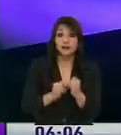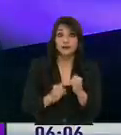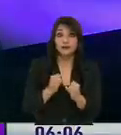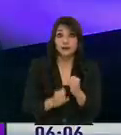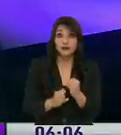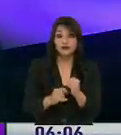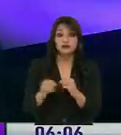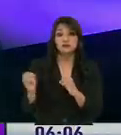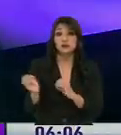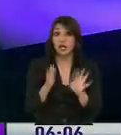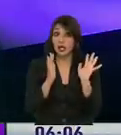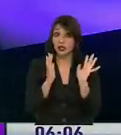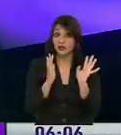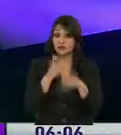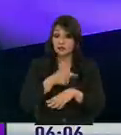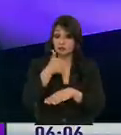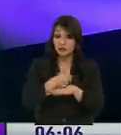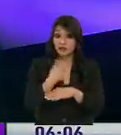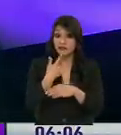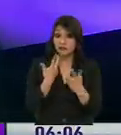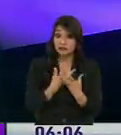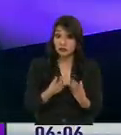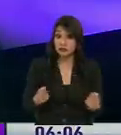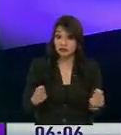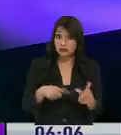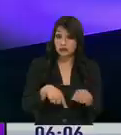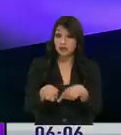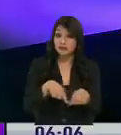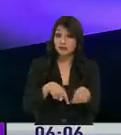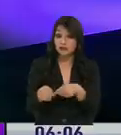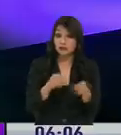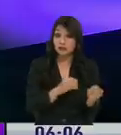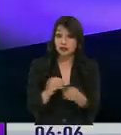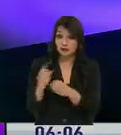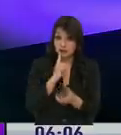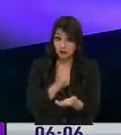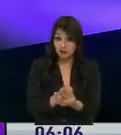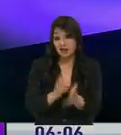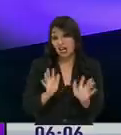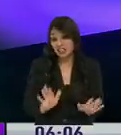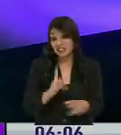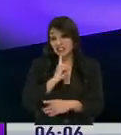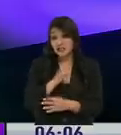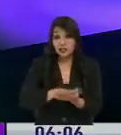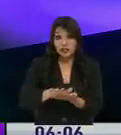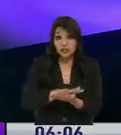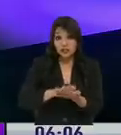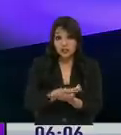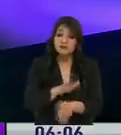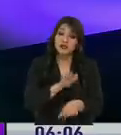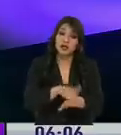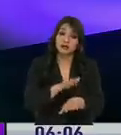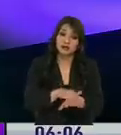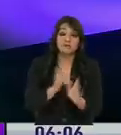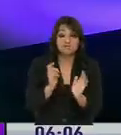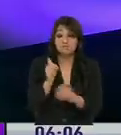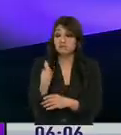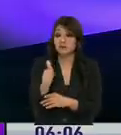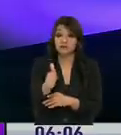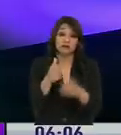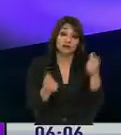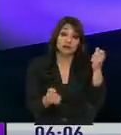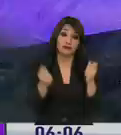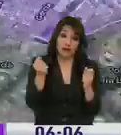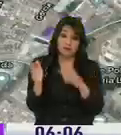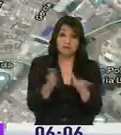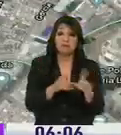los milagros las autoridades y los señores del transporte poniendo orden de lo que estamos viendo. Es un desorden, producto de los mismos señores transportistas.